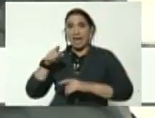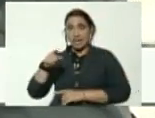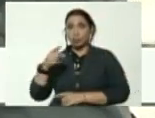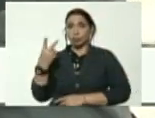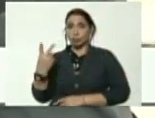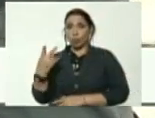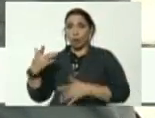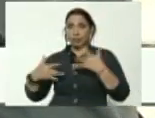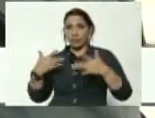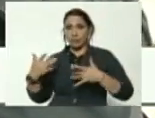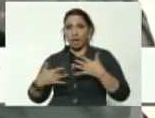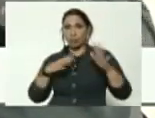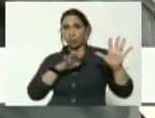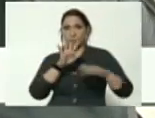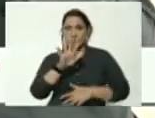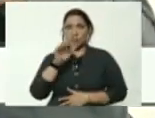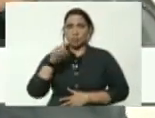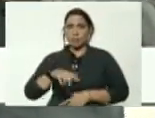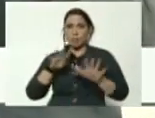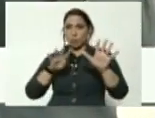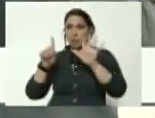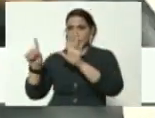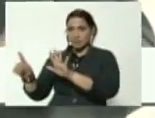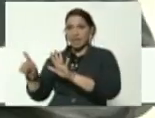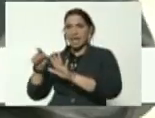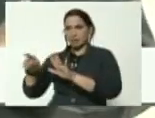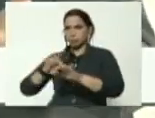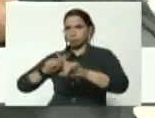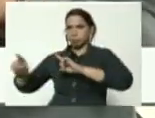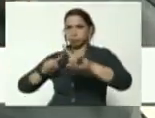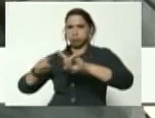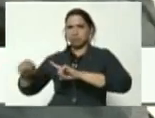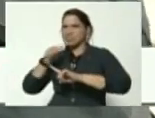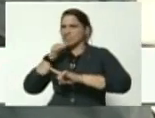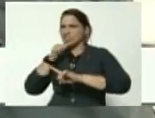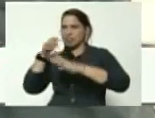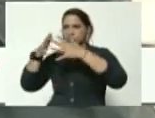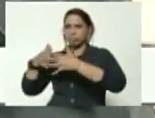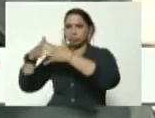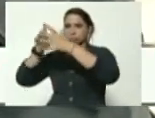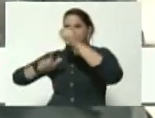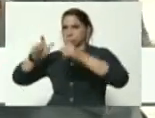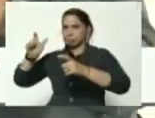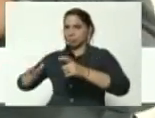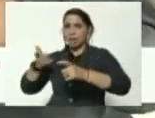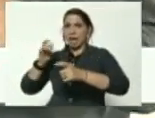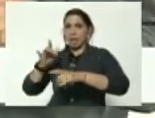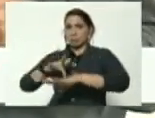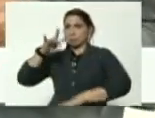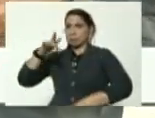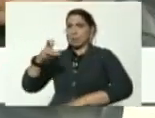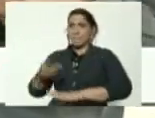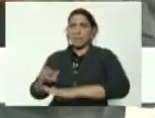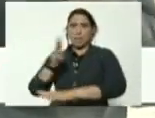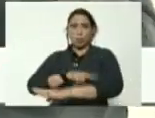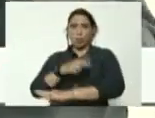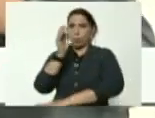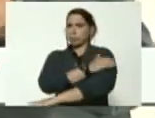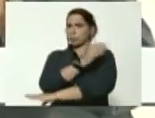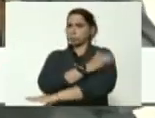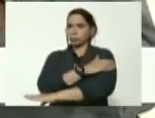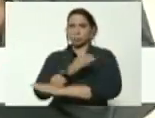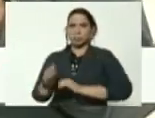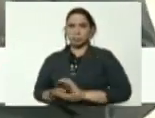del 96, son organizados y son ejecutados por norteamericanos. Norteamericanos que son de extrema derecha,